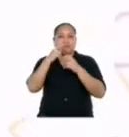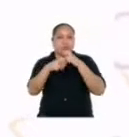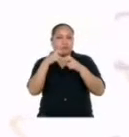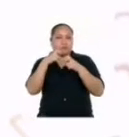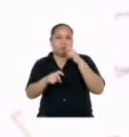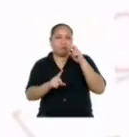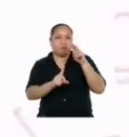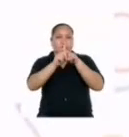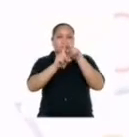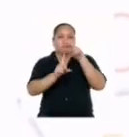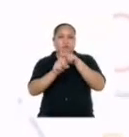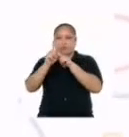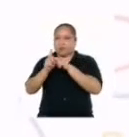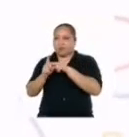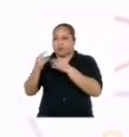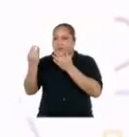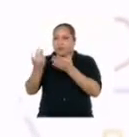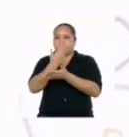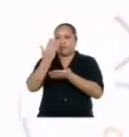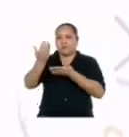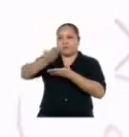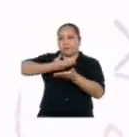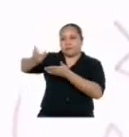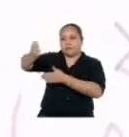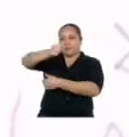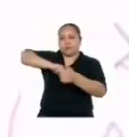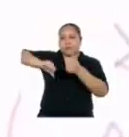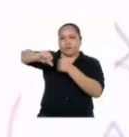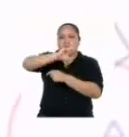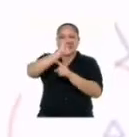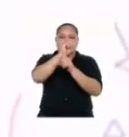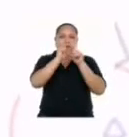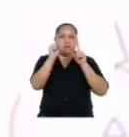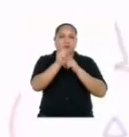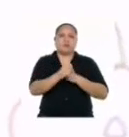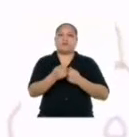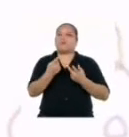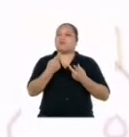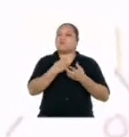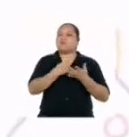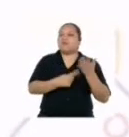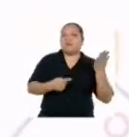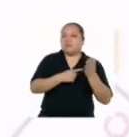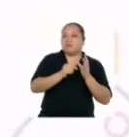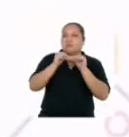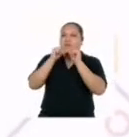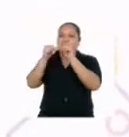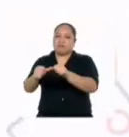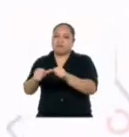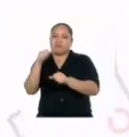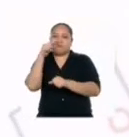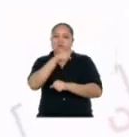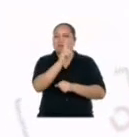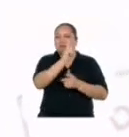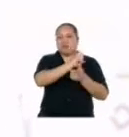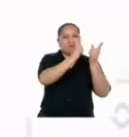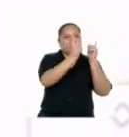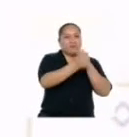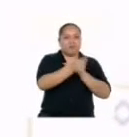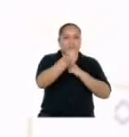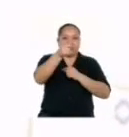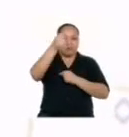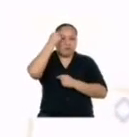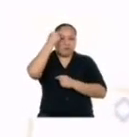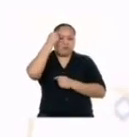desafíos en la nueva convivencia social? ¿Qué debe continuar y qué debe cambiar? ¿Y